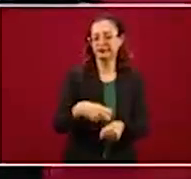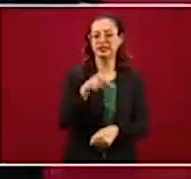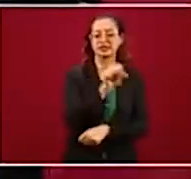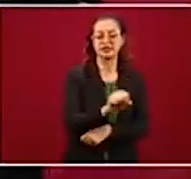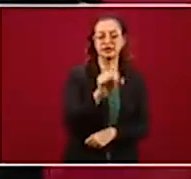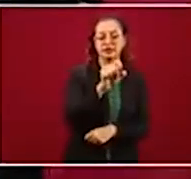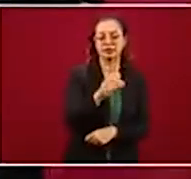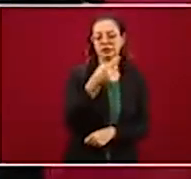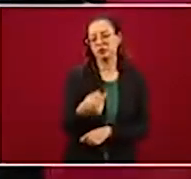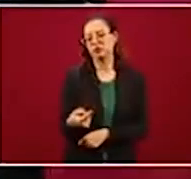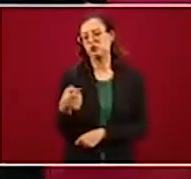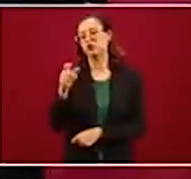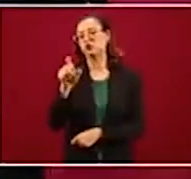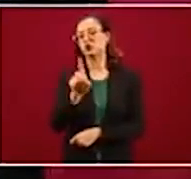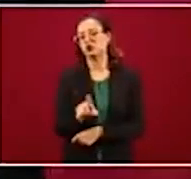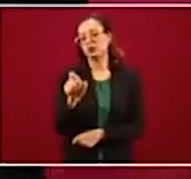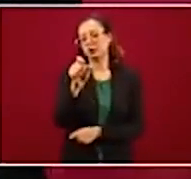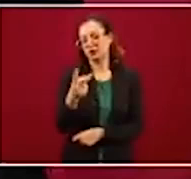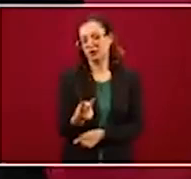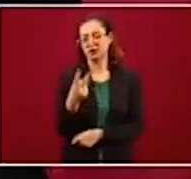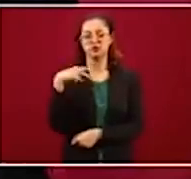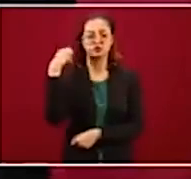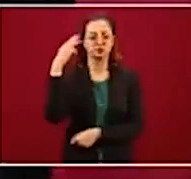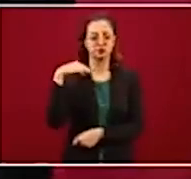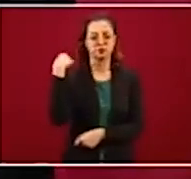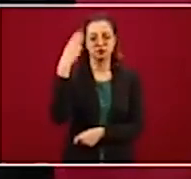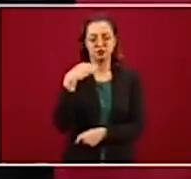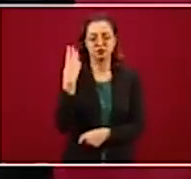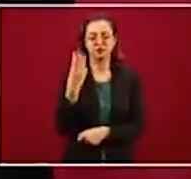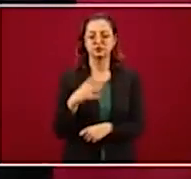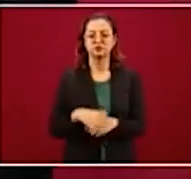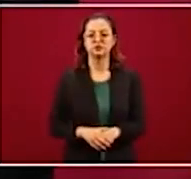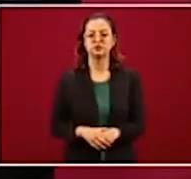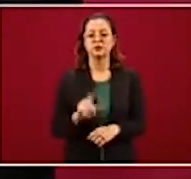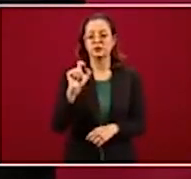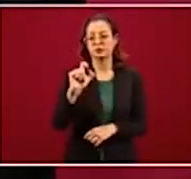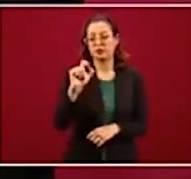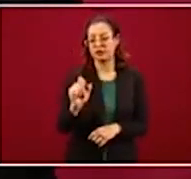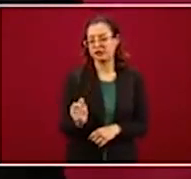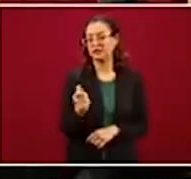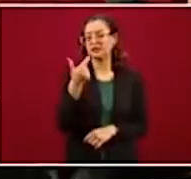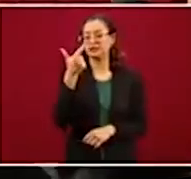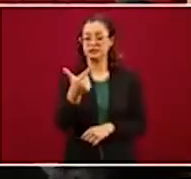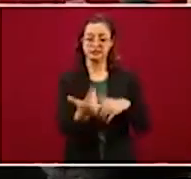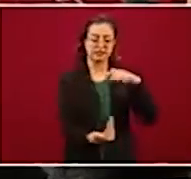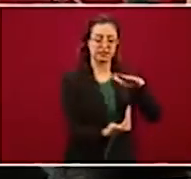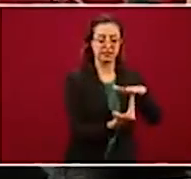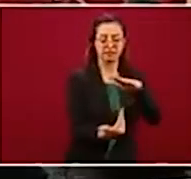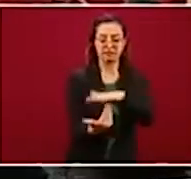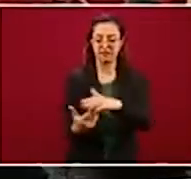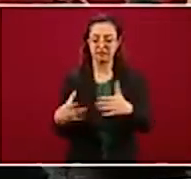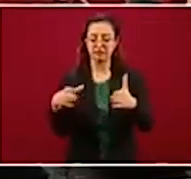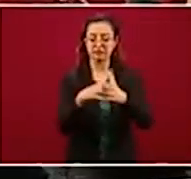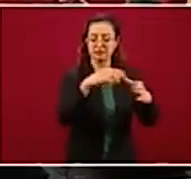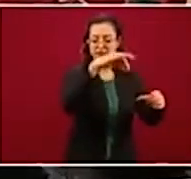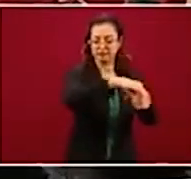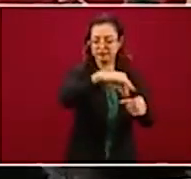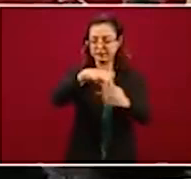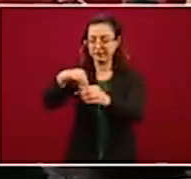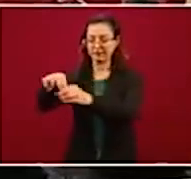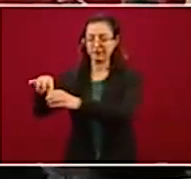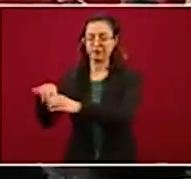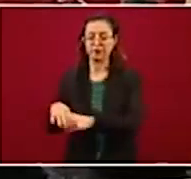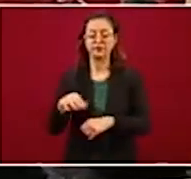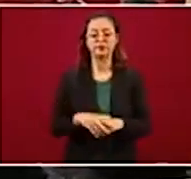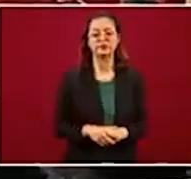de marzo se instalaron 27 mesas de votación las preguntas